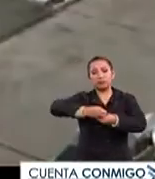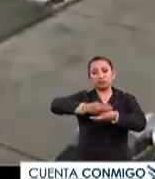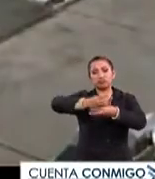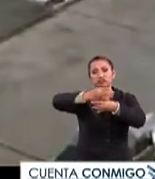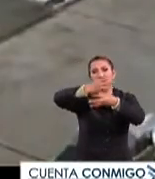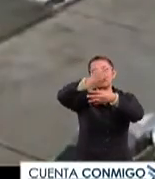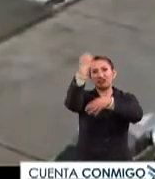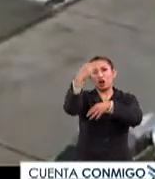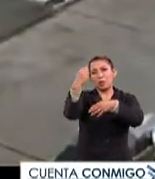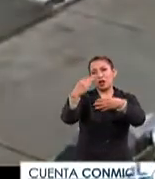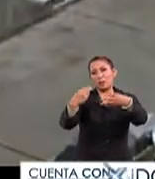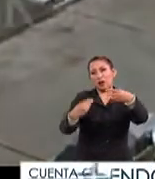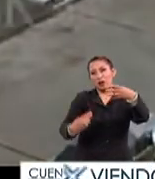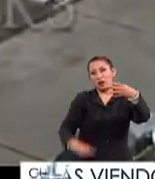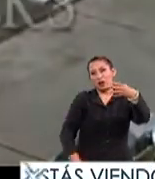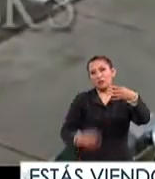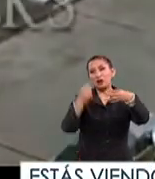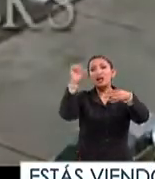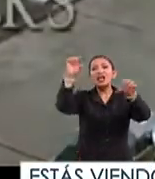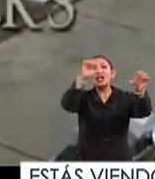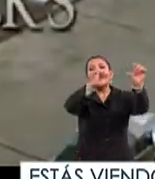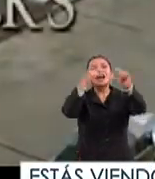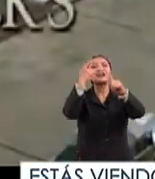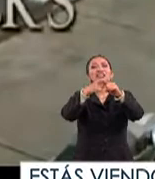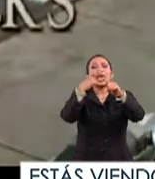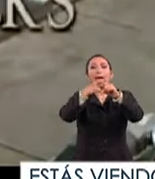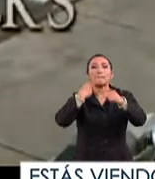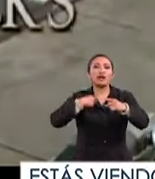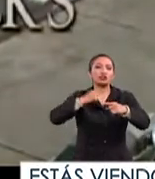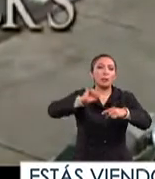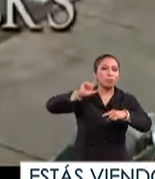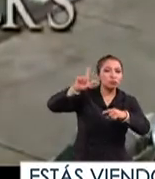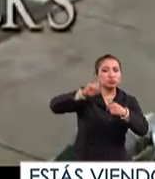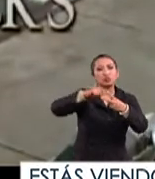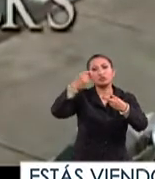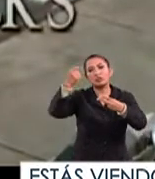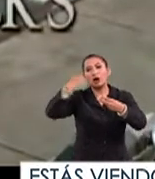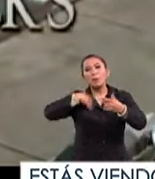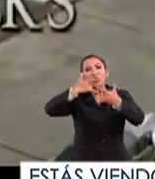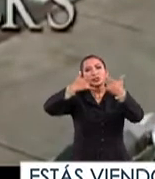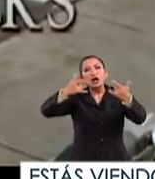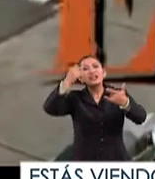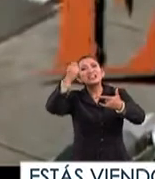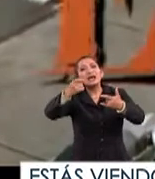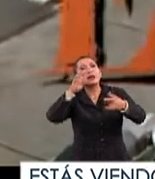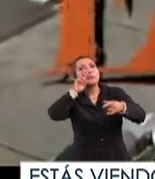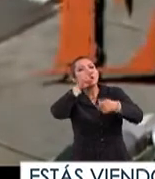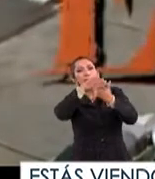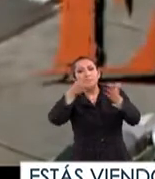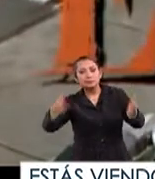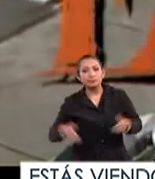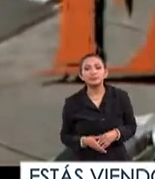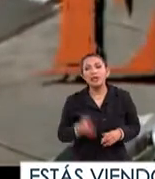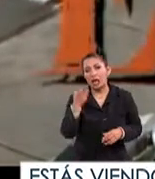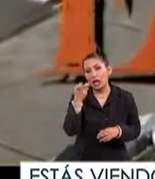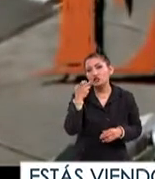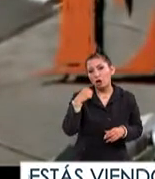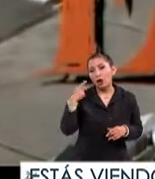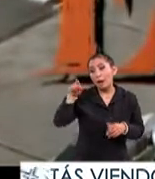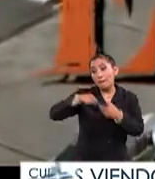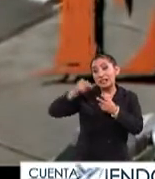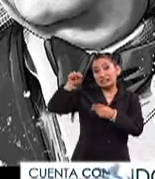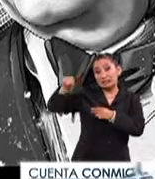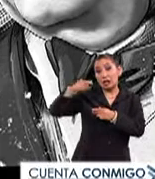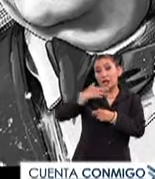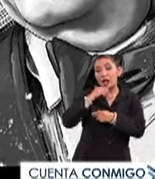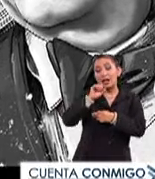empieza la intro con algunas... te relatan un poco lo que vas a ver, ¿no? Entonces, esto lo empezaron a